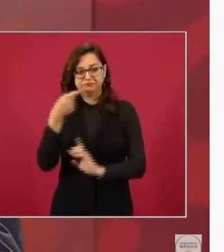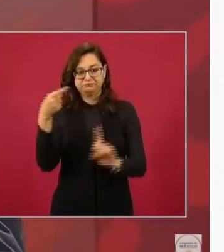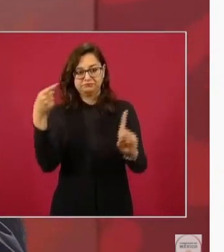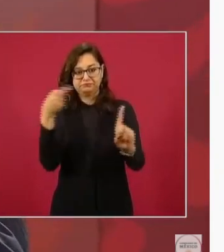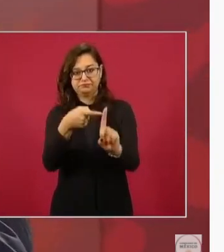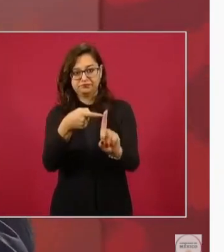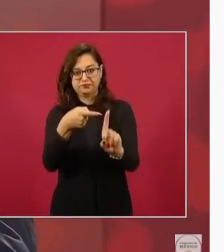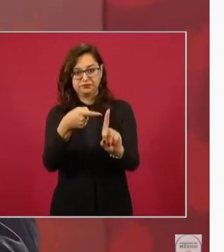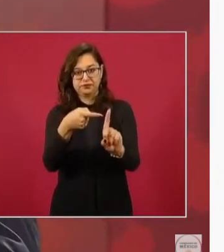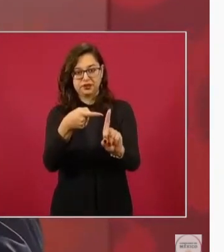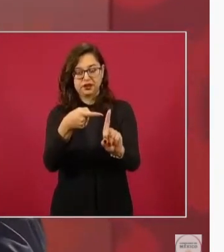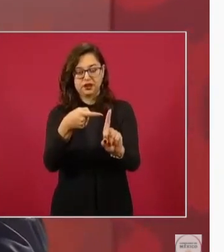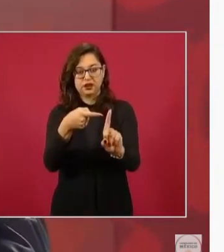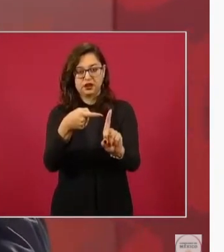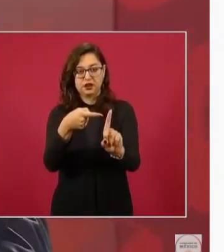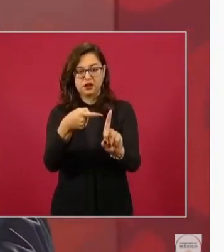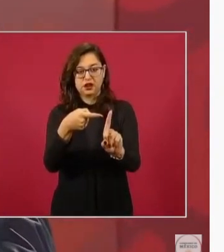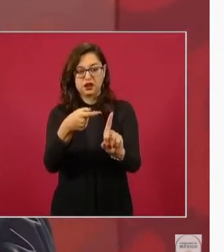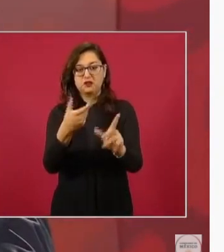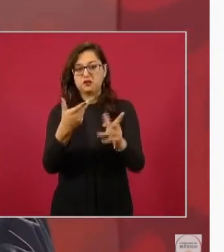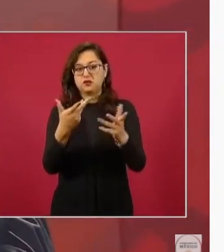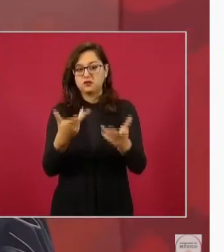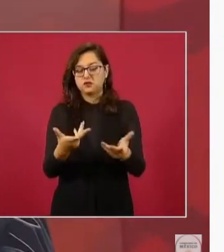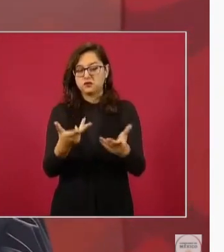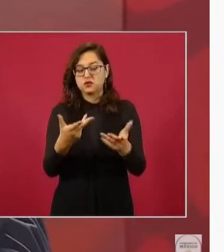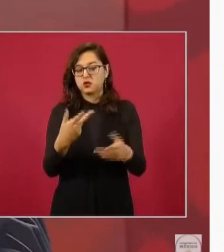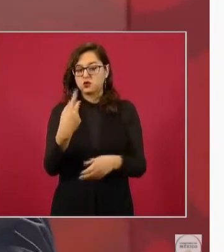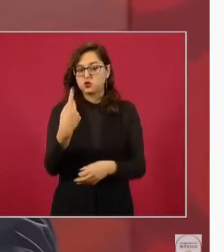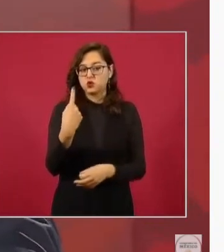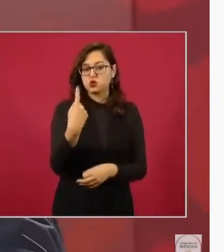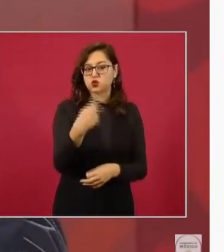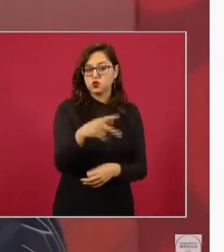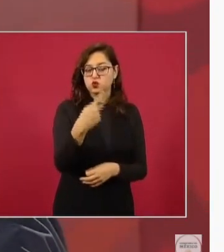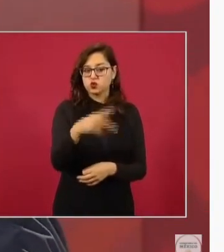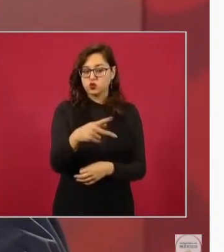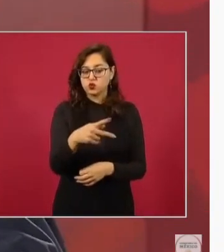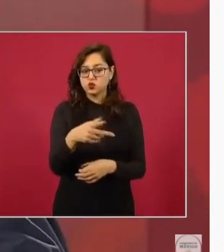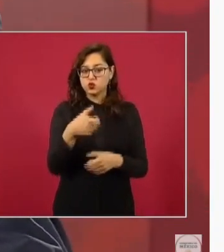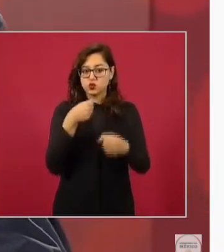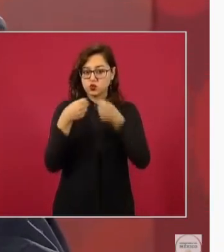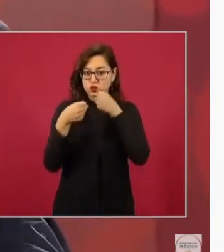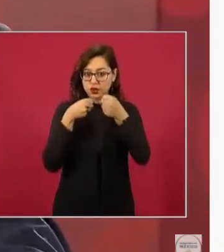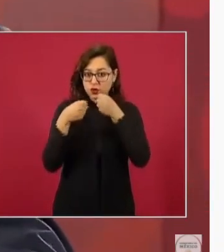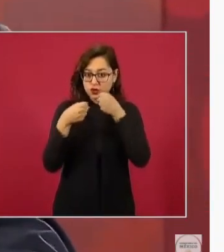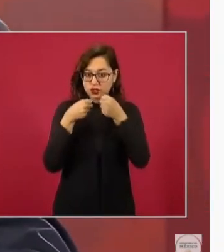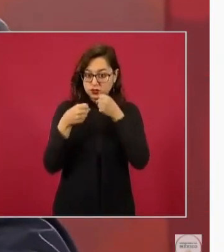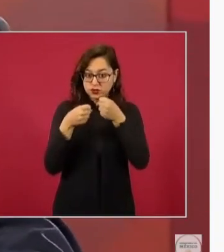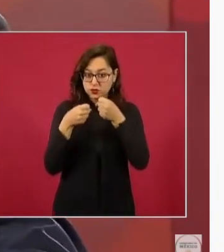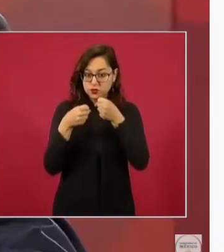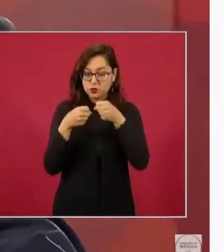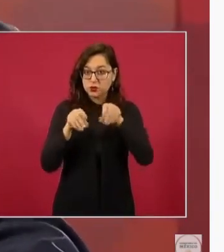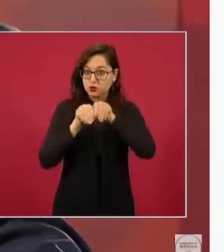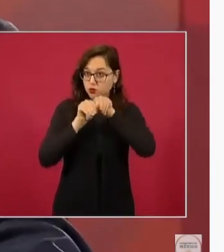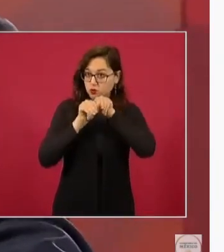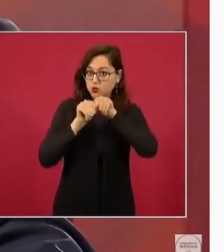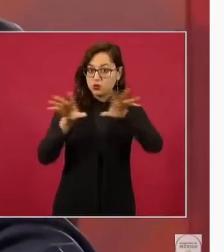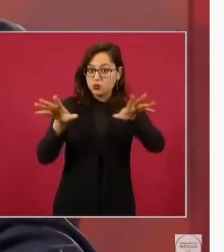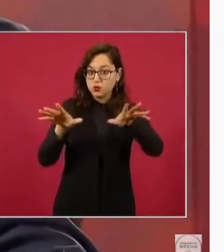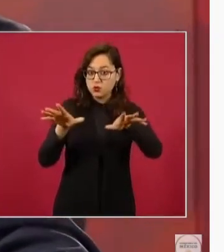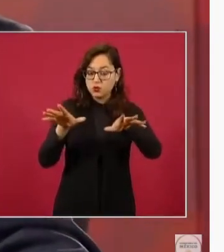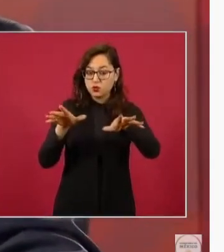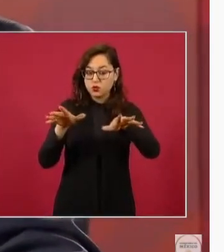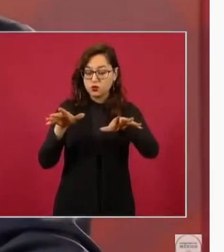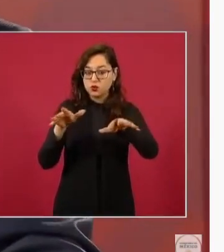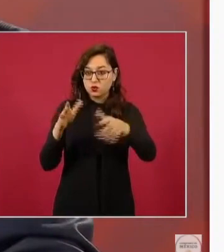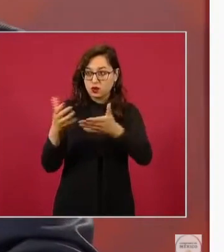de aceptar o dar a conocer lo que gana un periodista es que ese periodista está vinculado